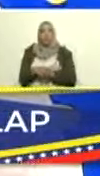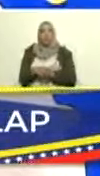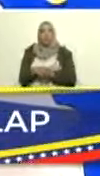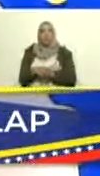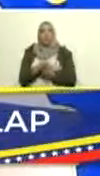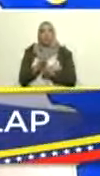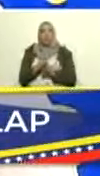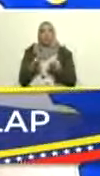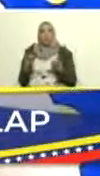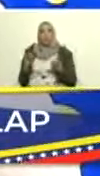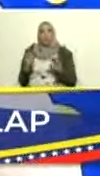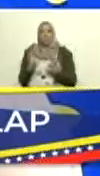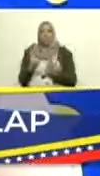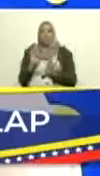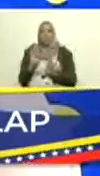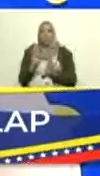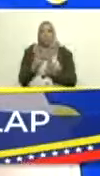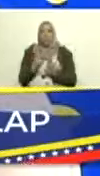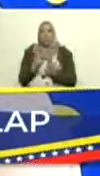definitivamente,